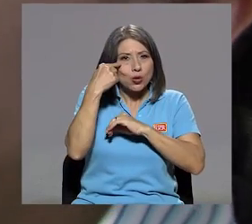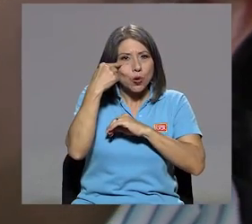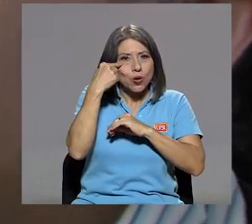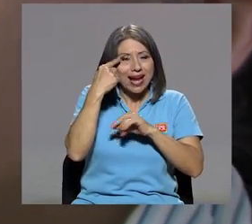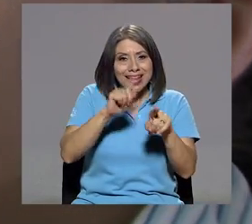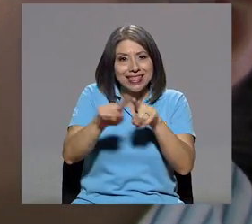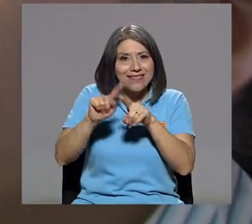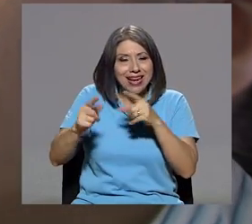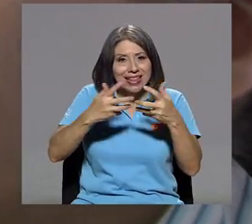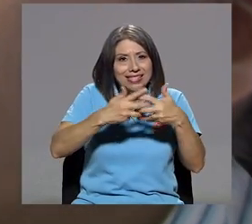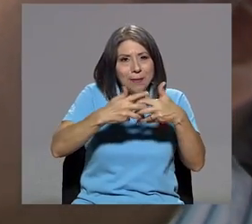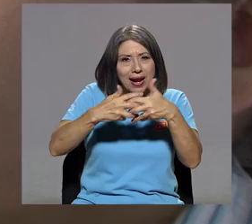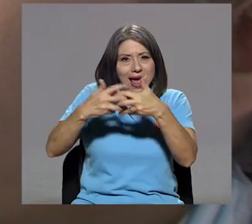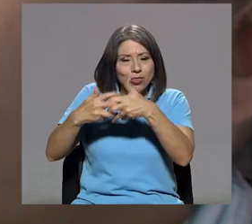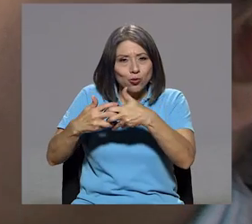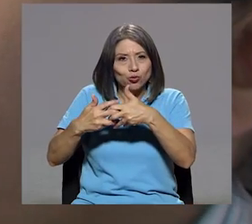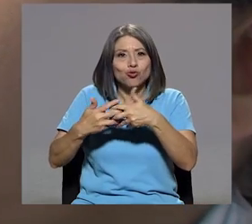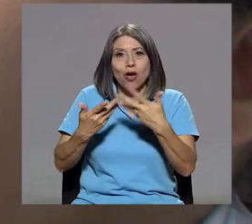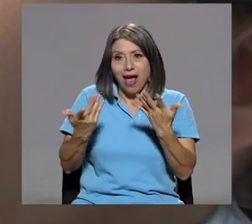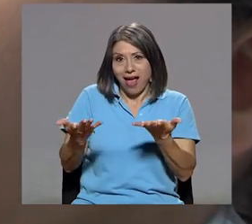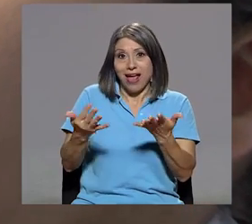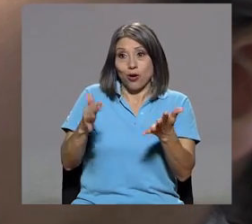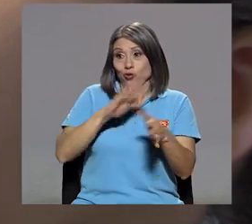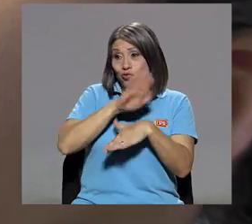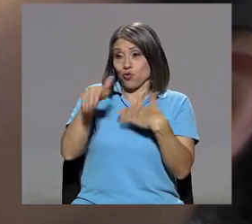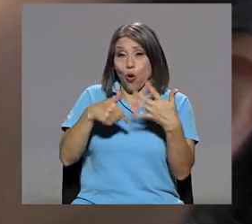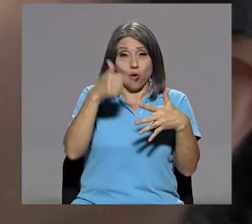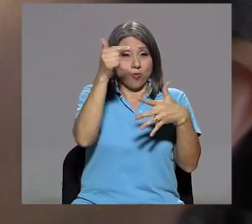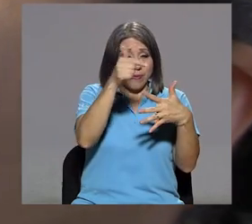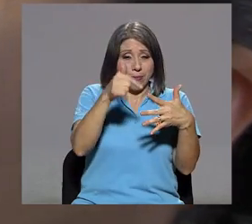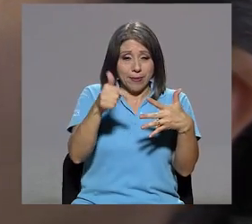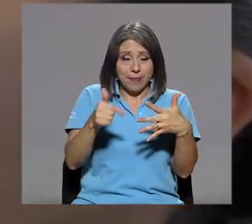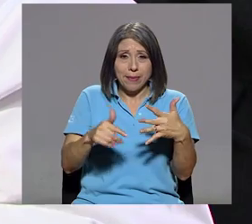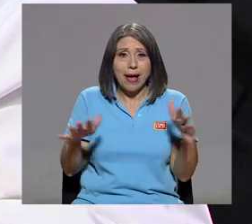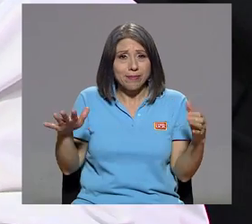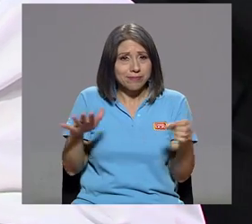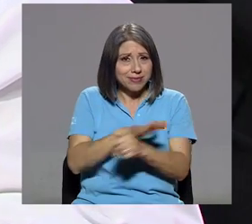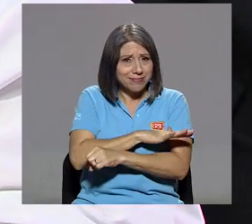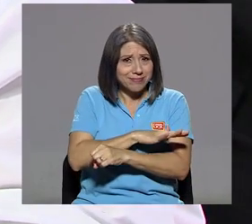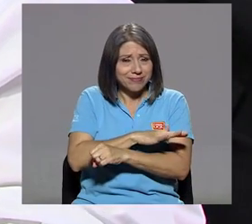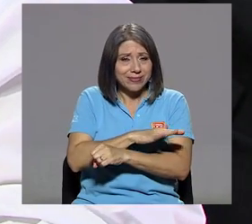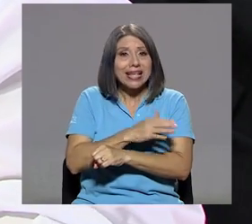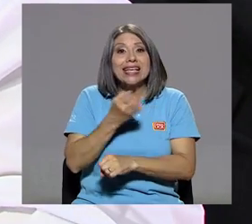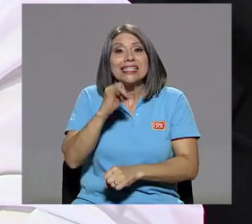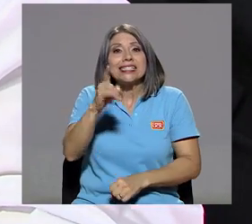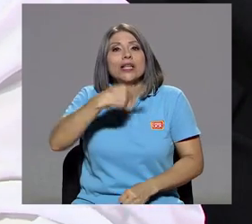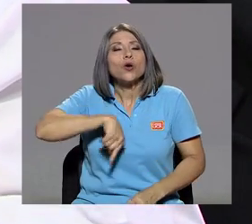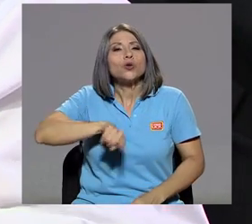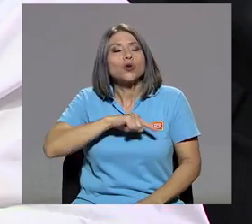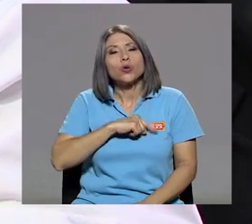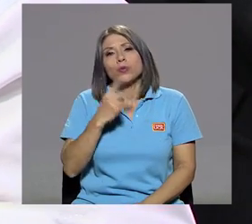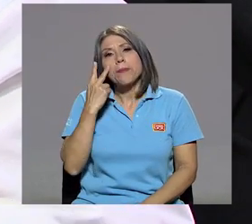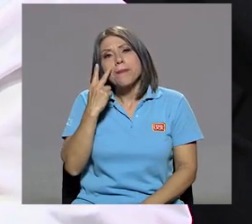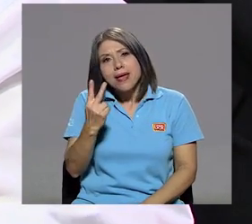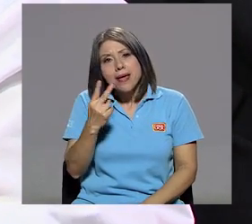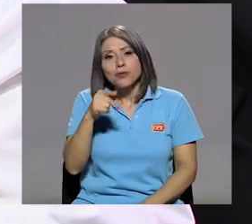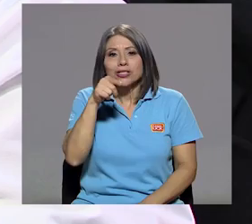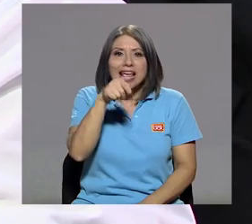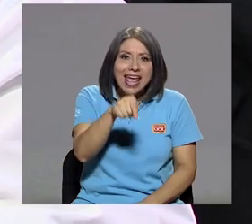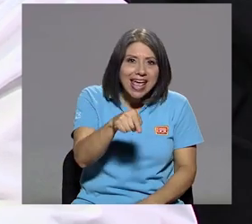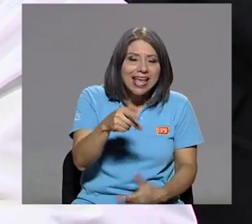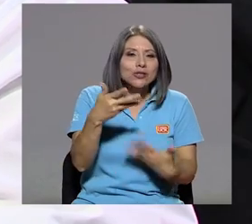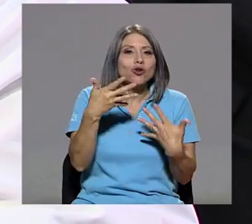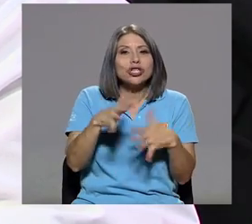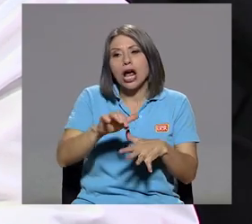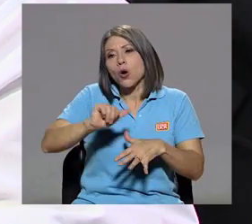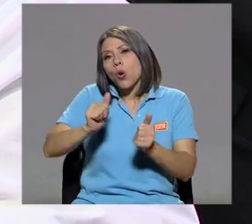diferentes aparatos. Y que nos comentó eso, antes. Exacto. Valoramos todo en conjunto. Si encontramos que, además de eso y